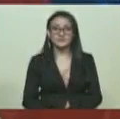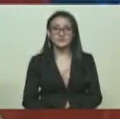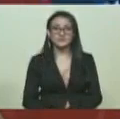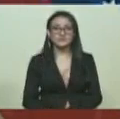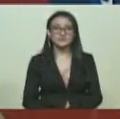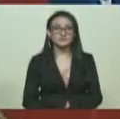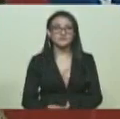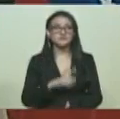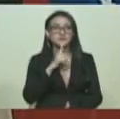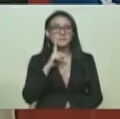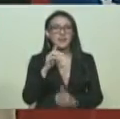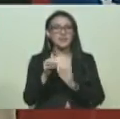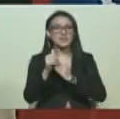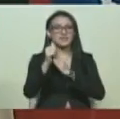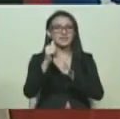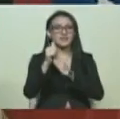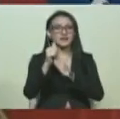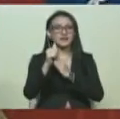líder.